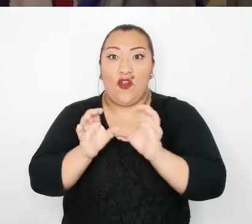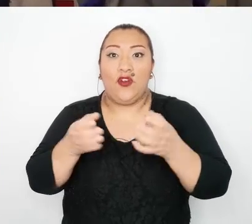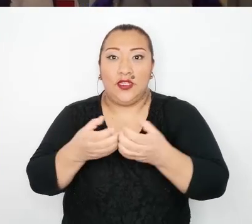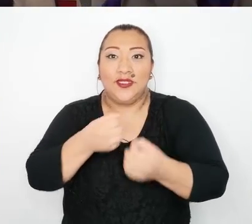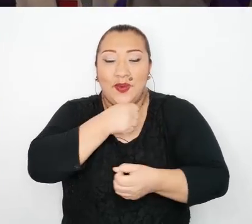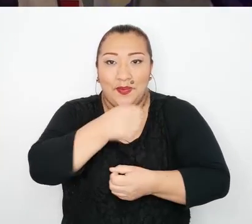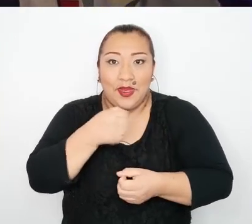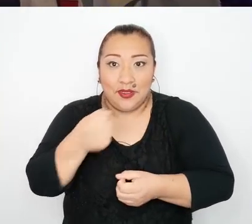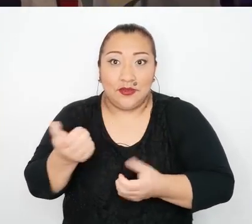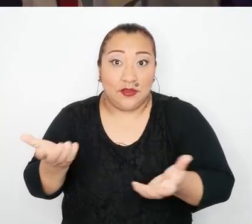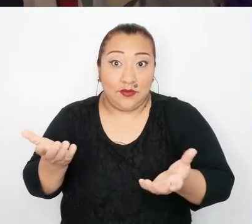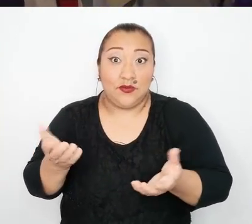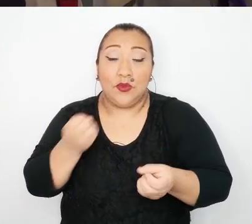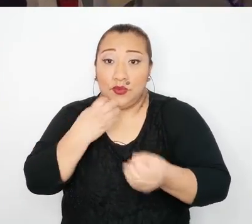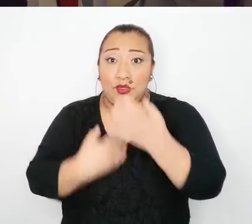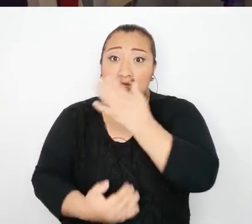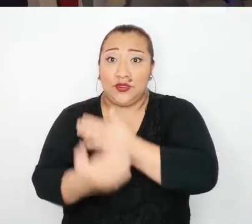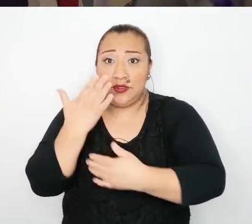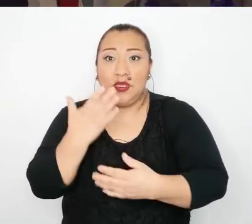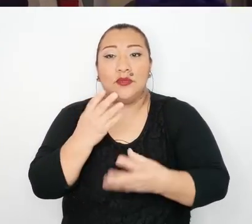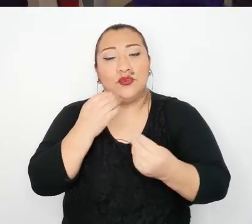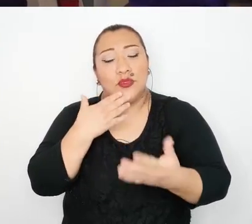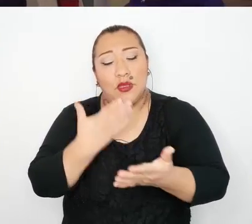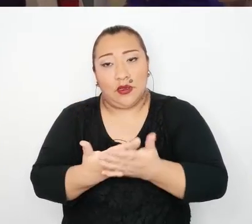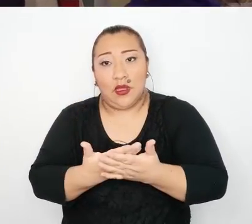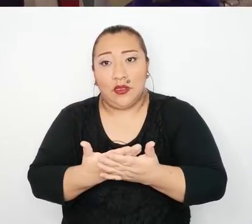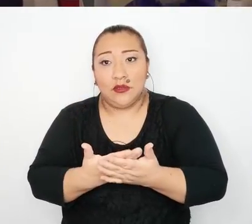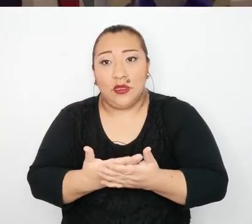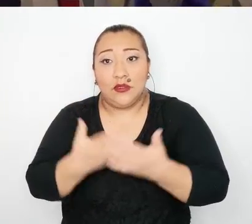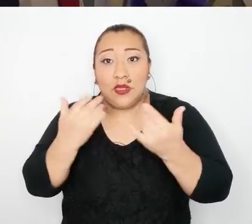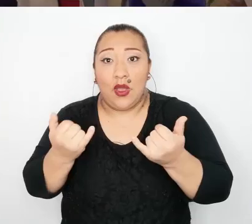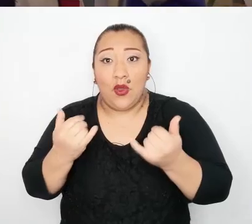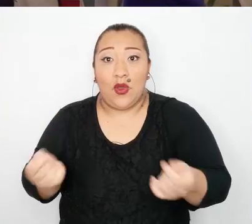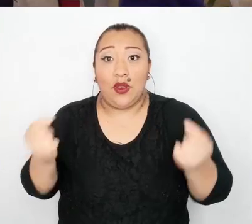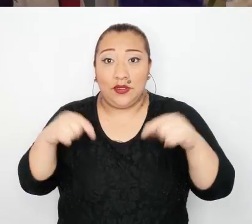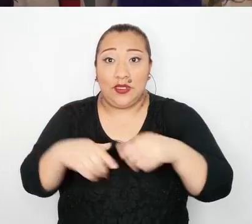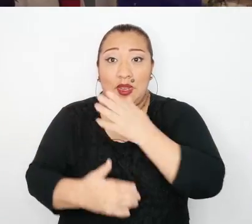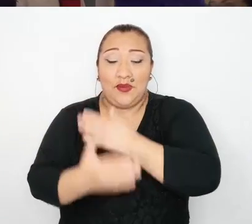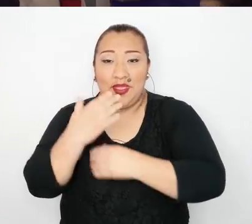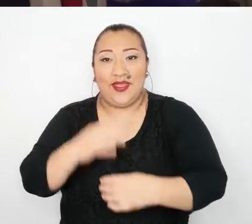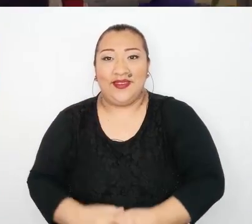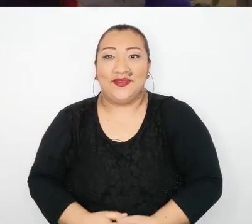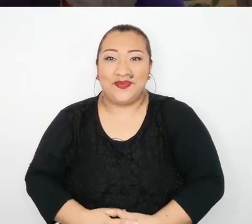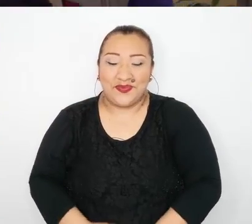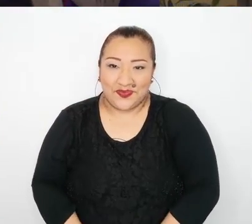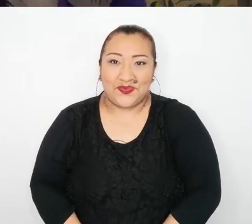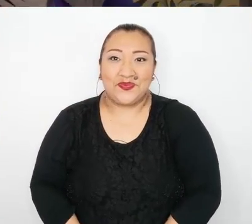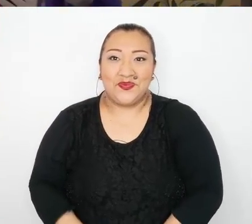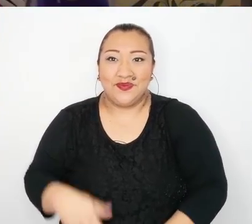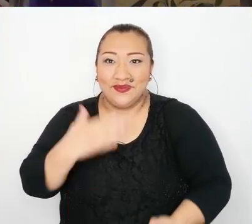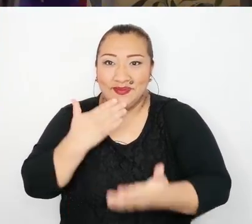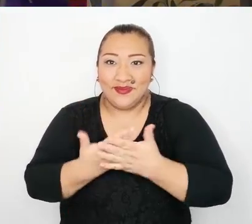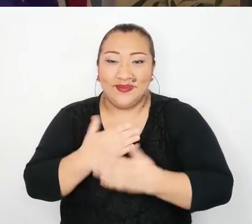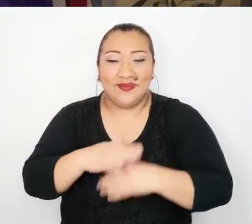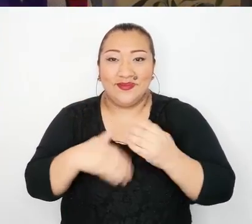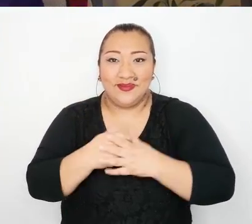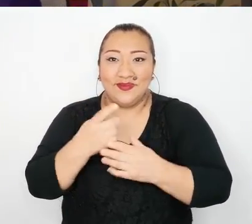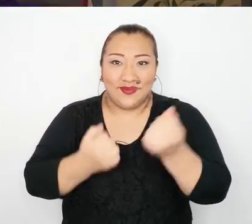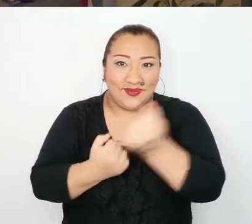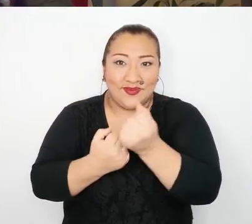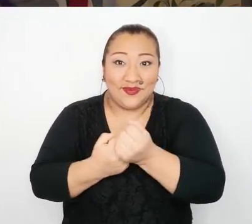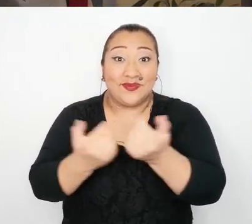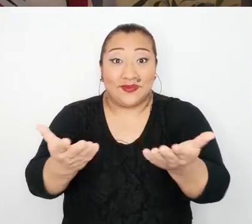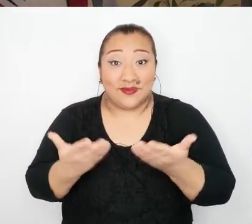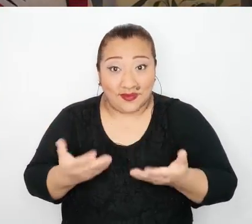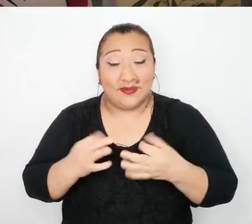amigos de la prensa, colegas, muy buenos días y muchas gracias por su presencia esta mañana, como siempre agradeciendo